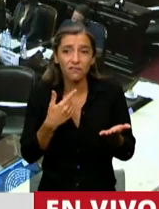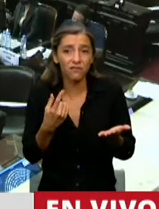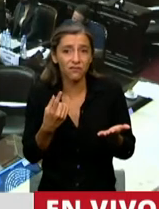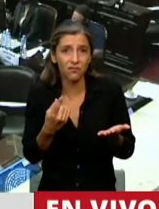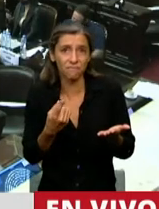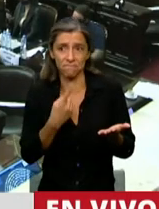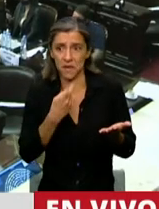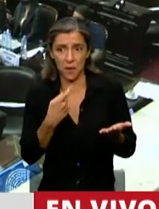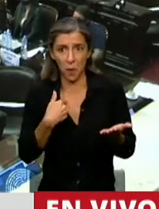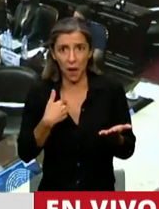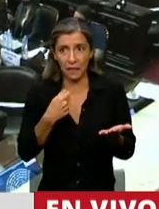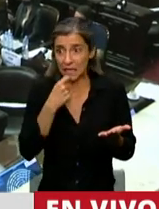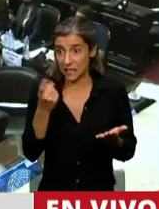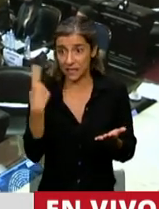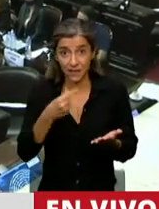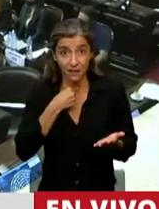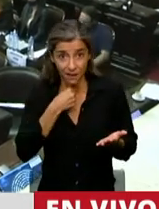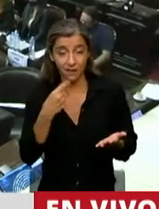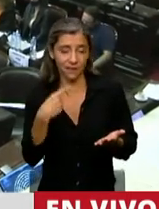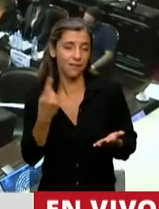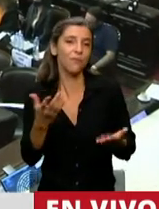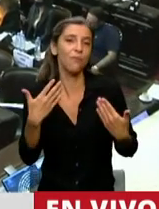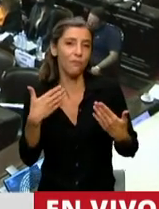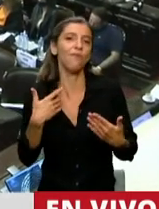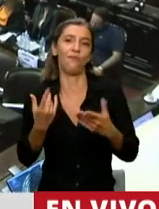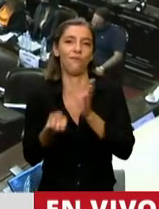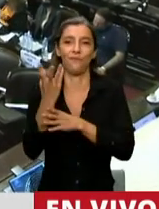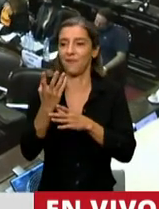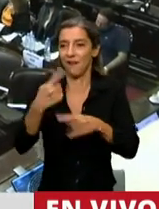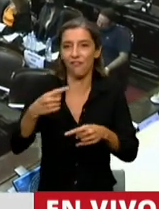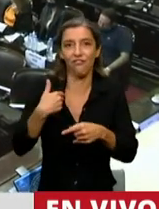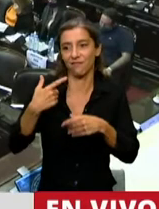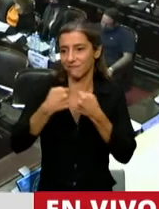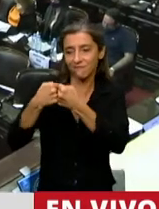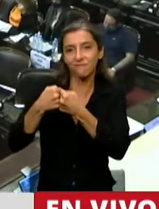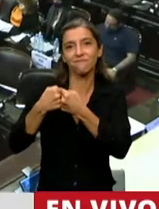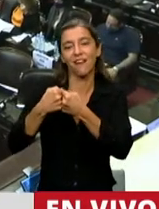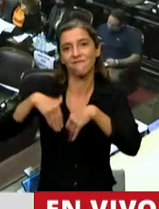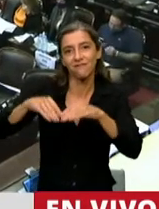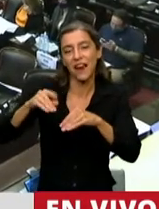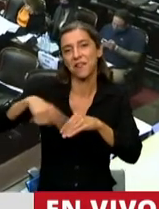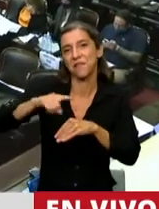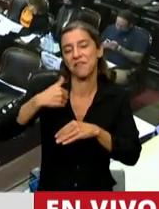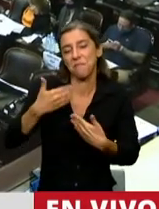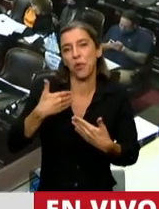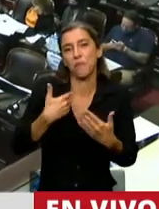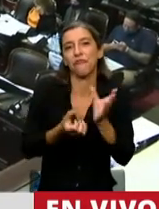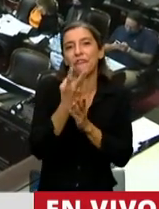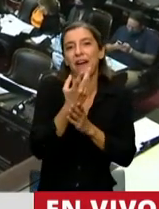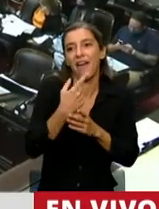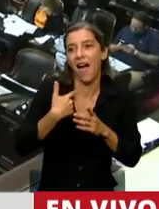podemos construir alternativas que le den soluciones a los ciudadanos y ciudadanas de nuestro país. Y en